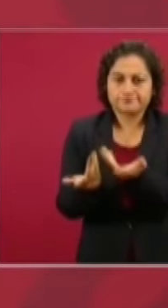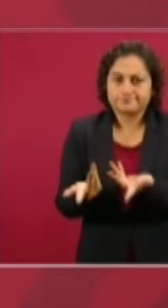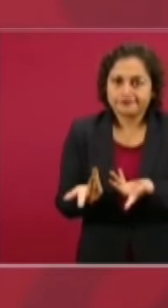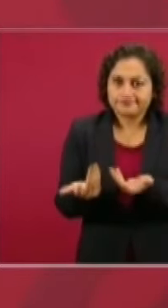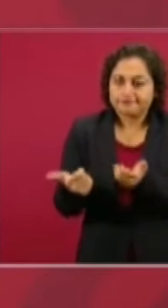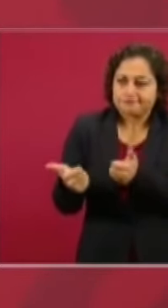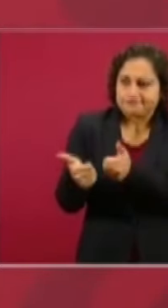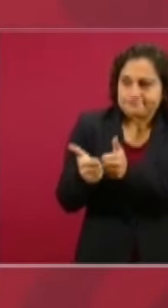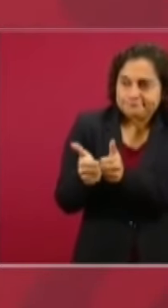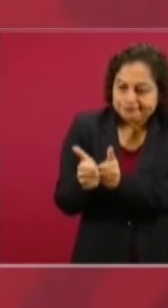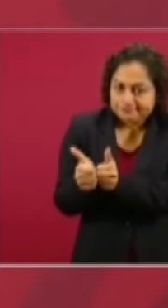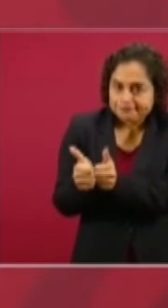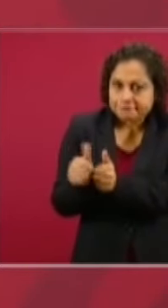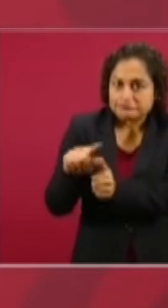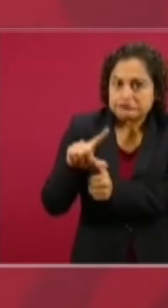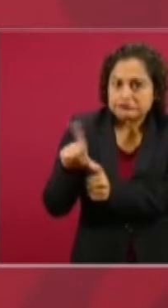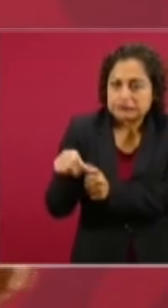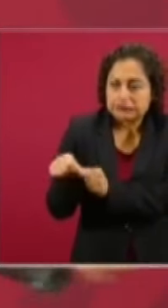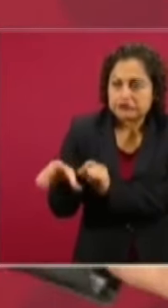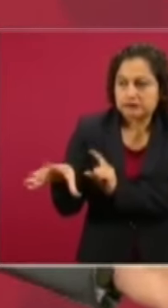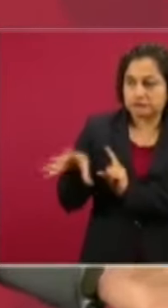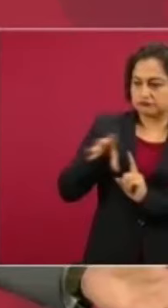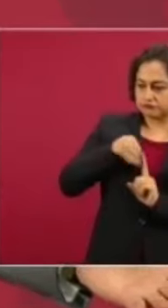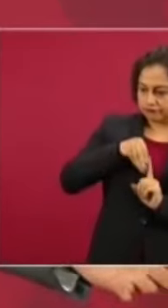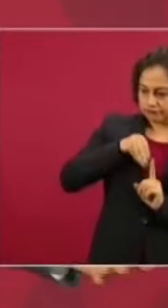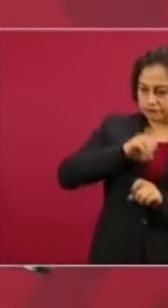me enferme de COVID,